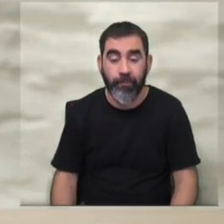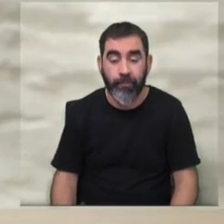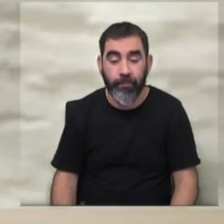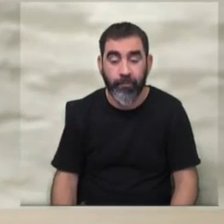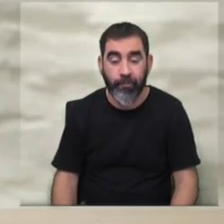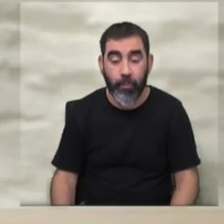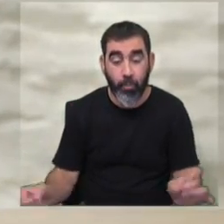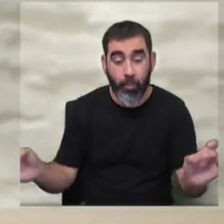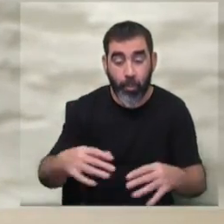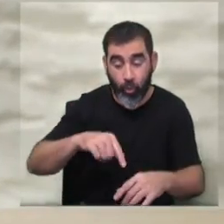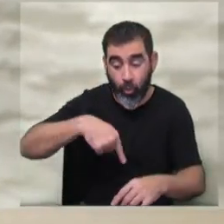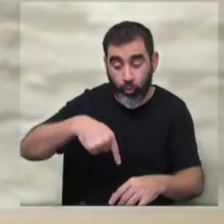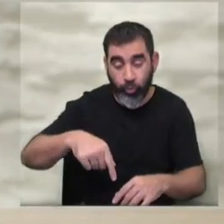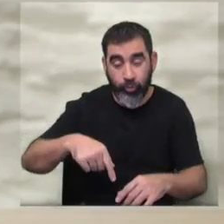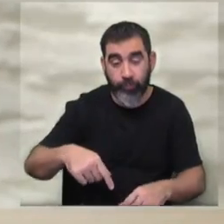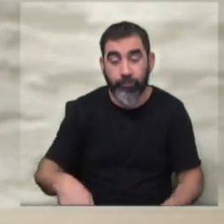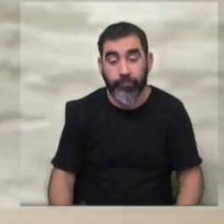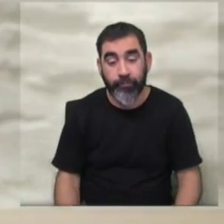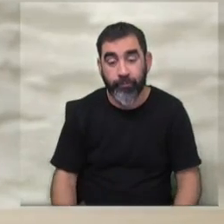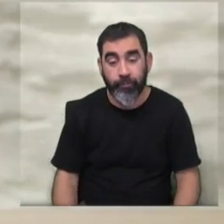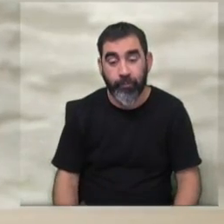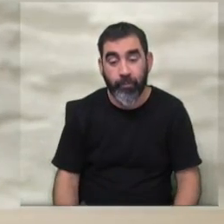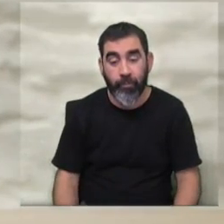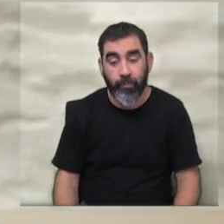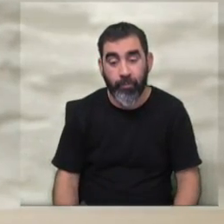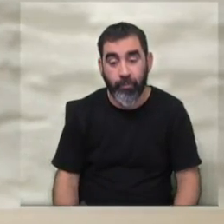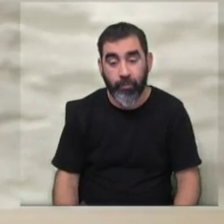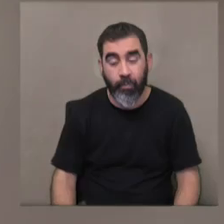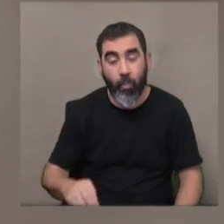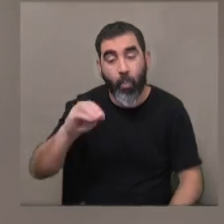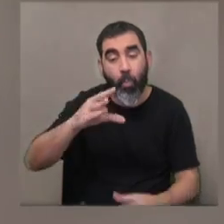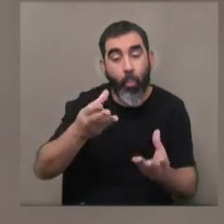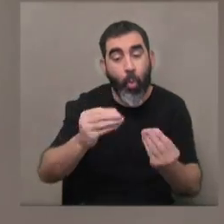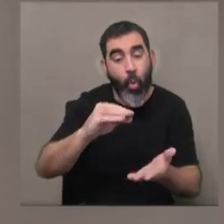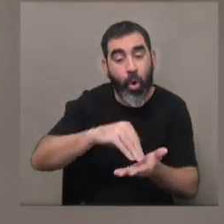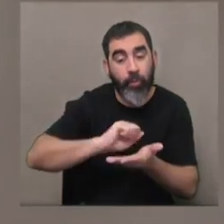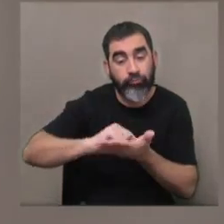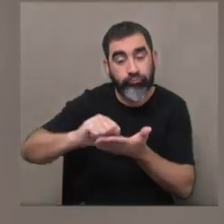preparado listo, hacemos así y vamos pasando.